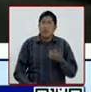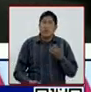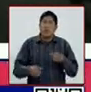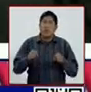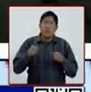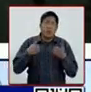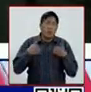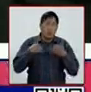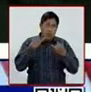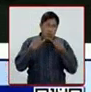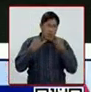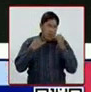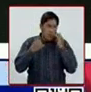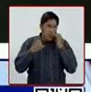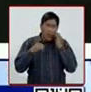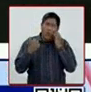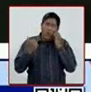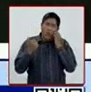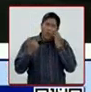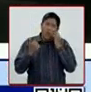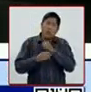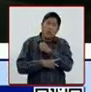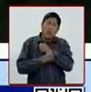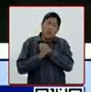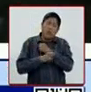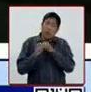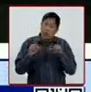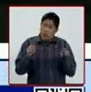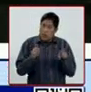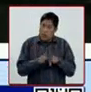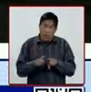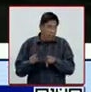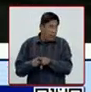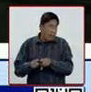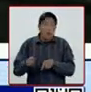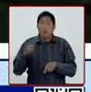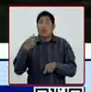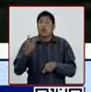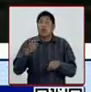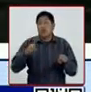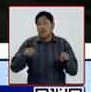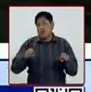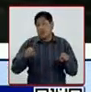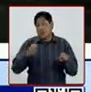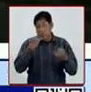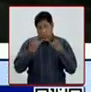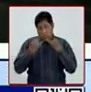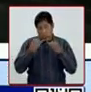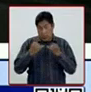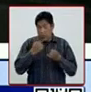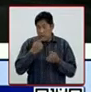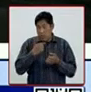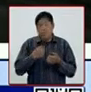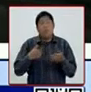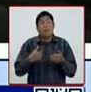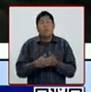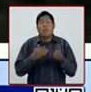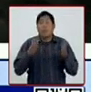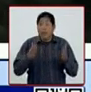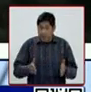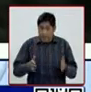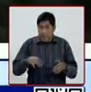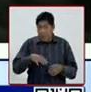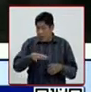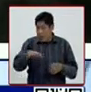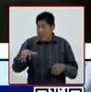motocicleta tenemos el reporte de que otra fue robada Además de que son dos motocicletas el reporte que tenemos por parte de los vecinos que están